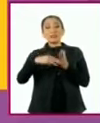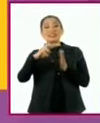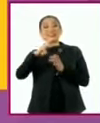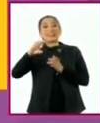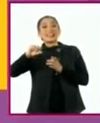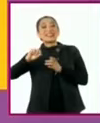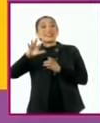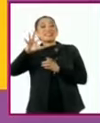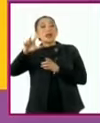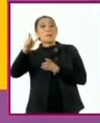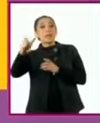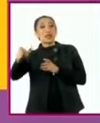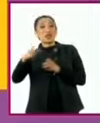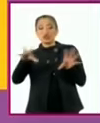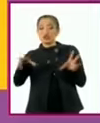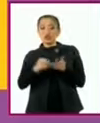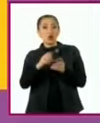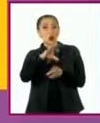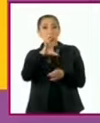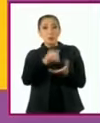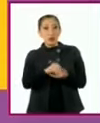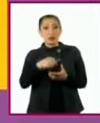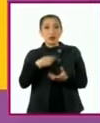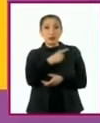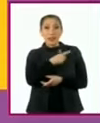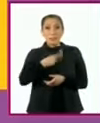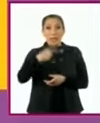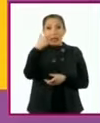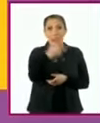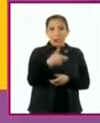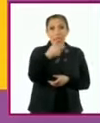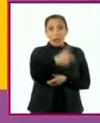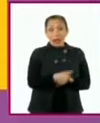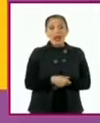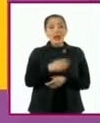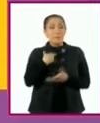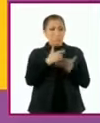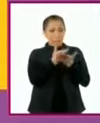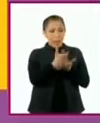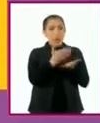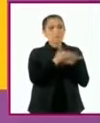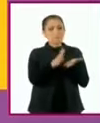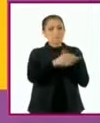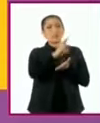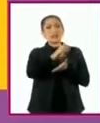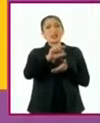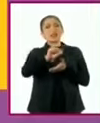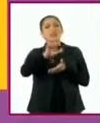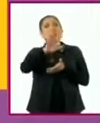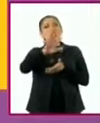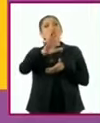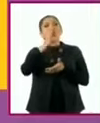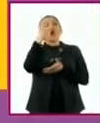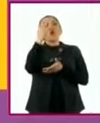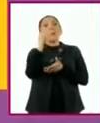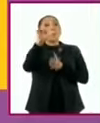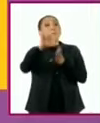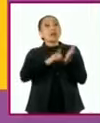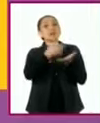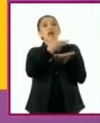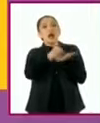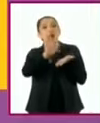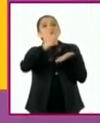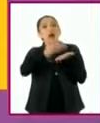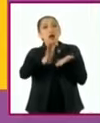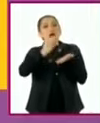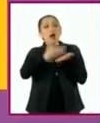3,375 pesos en la economía de Mariana. Pagará 375 pesos mensuales durante 9 meses. Es